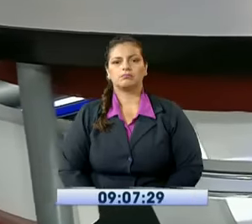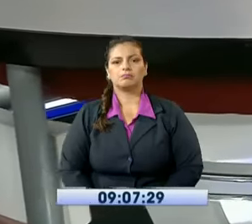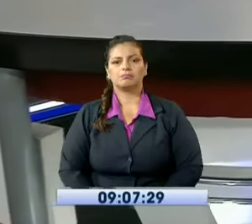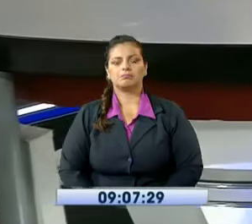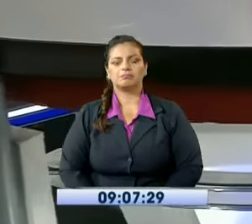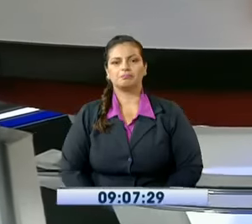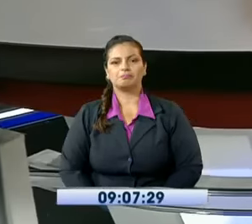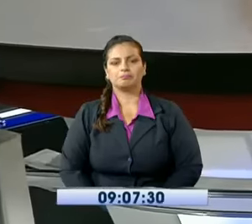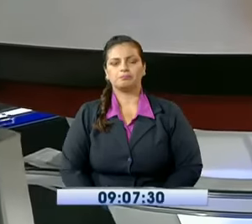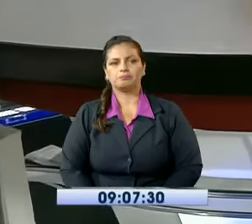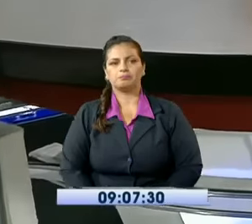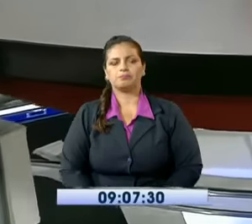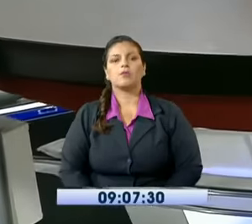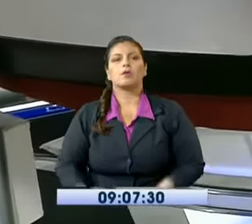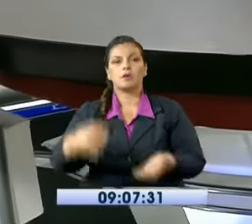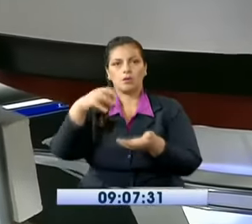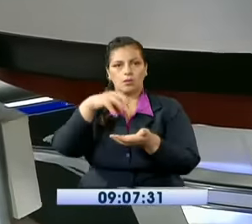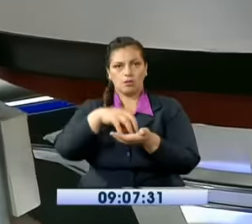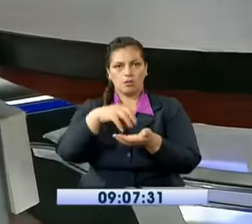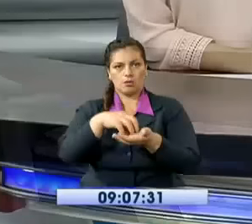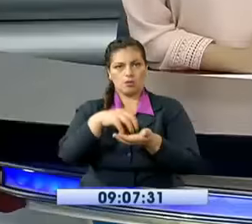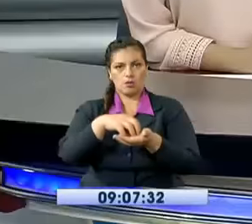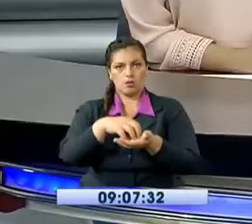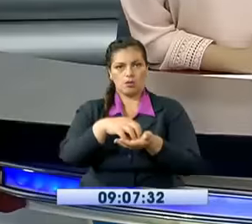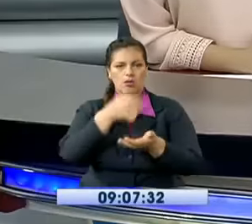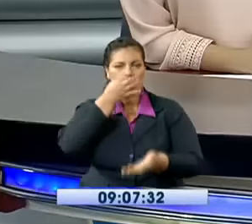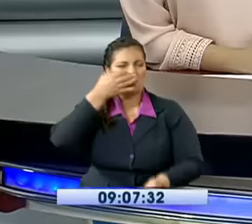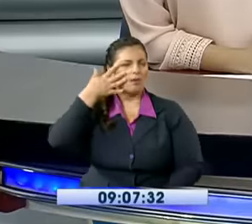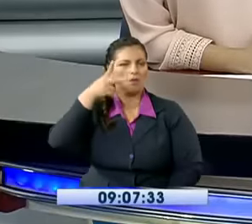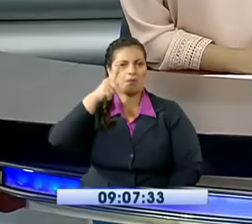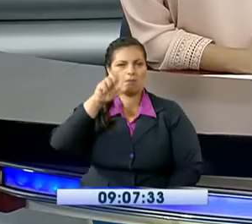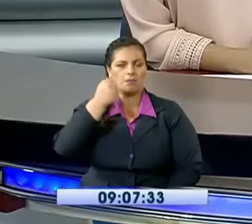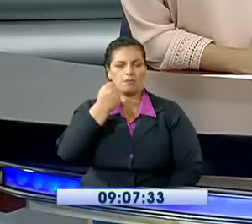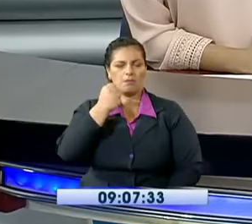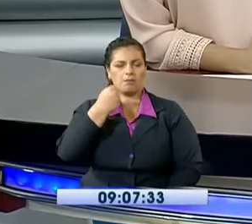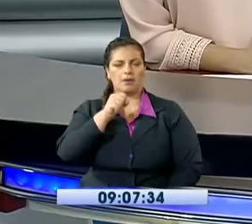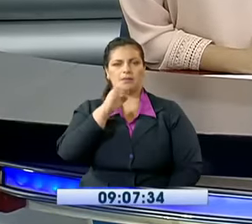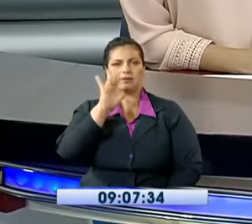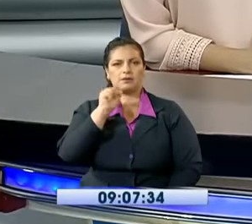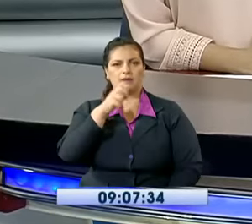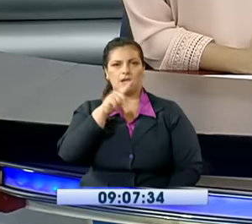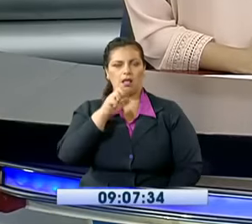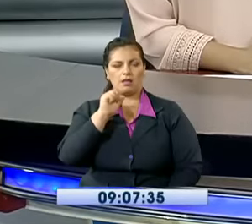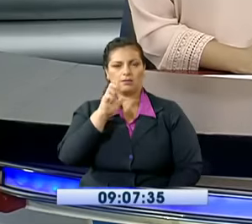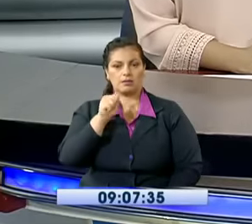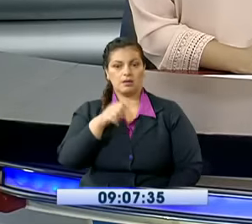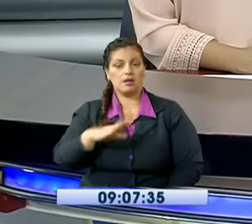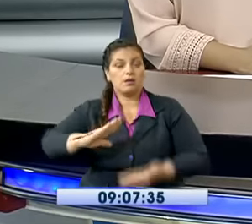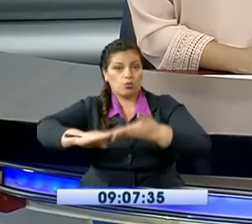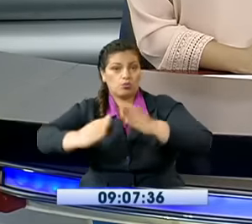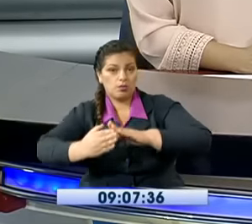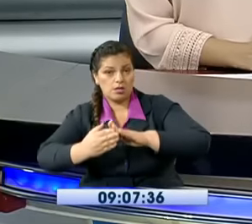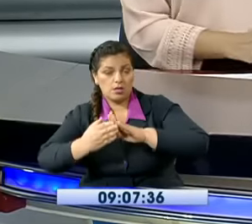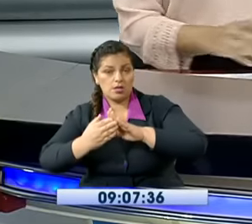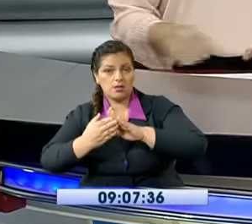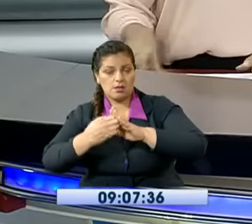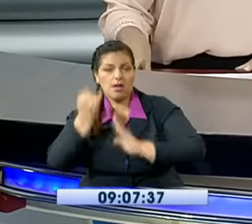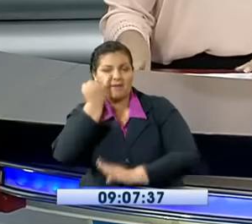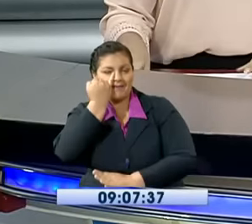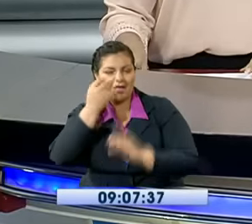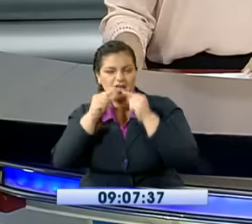Bueno, y en Puyo, provincia de Pastaza, una mujer embarazada de la comunidad indígena quichua dio a luz en la calle cerca de una entidad